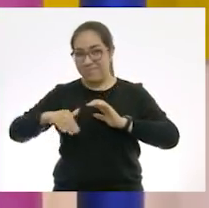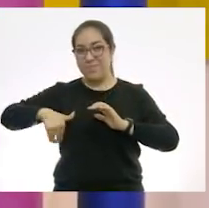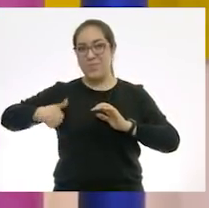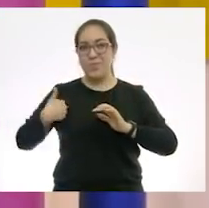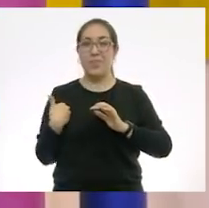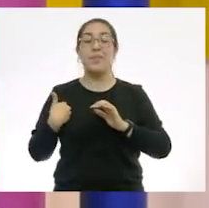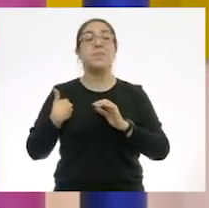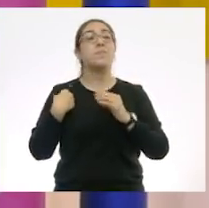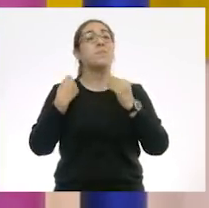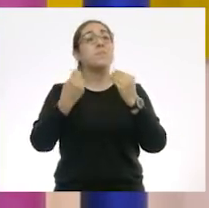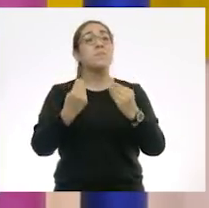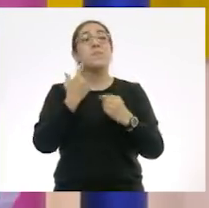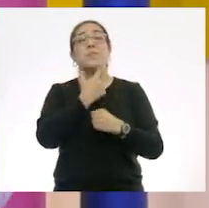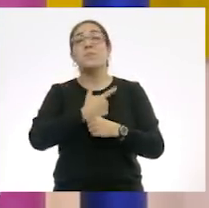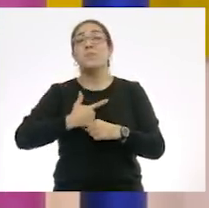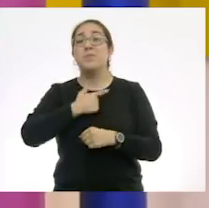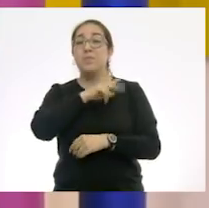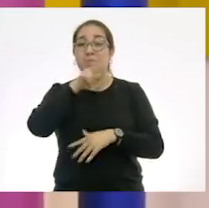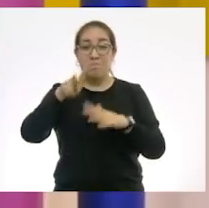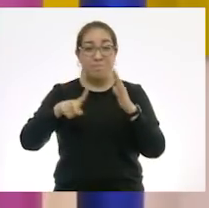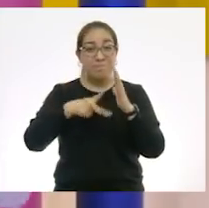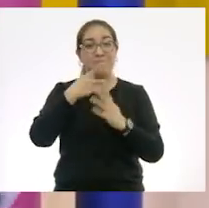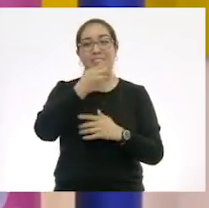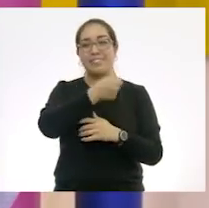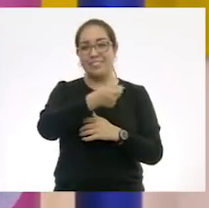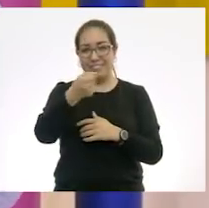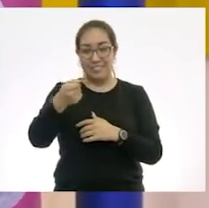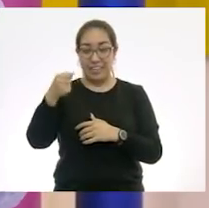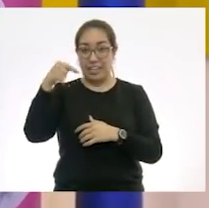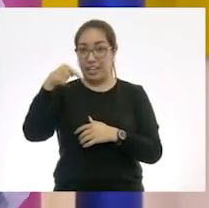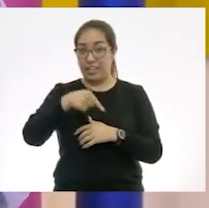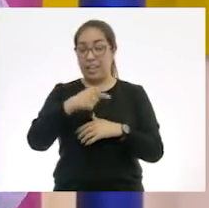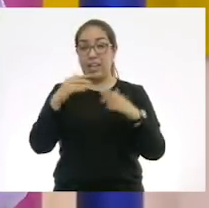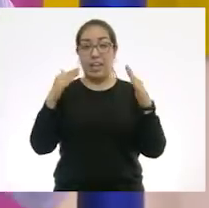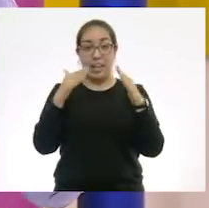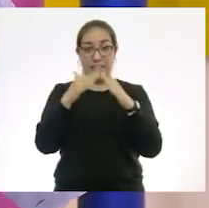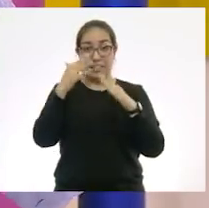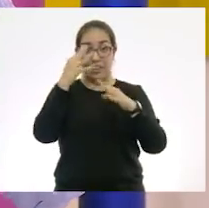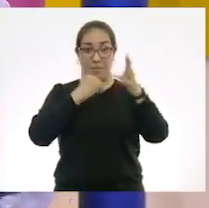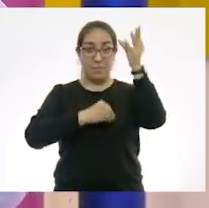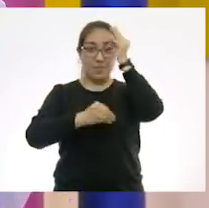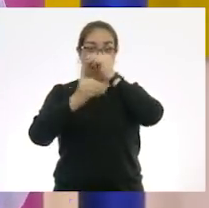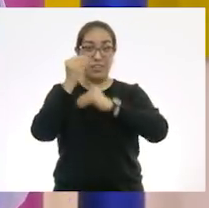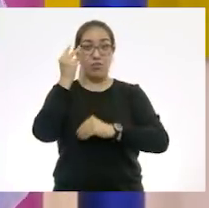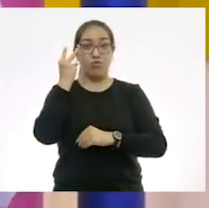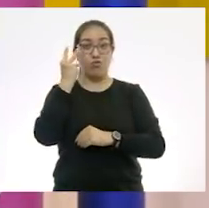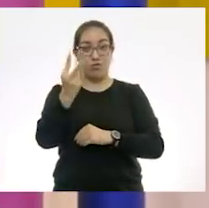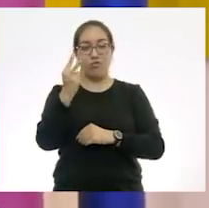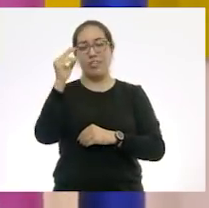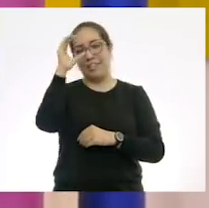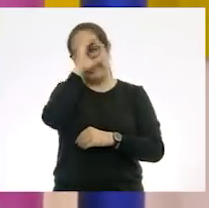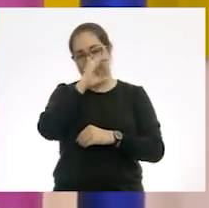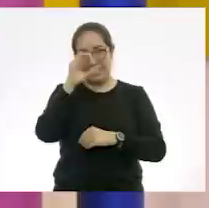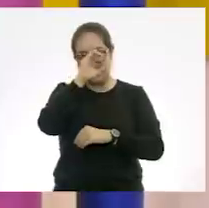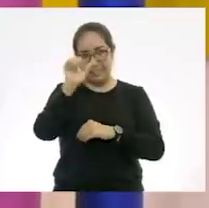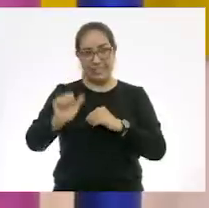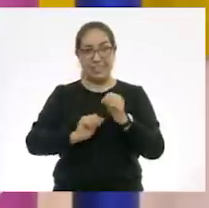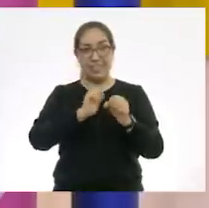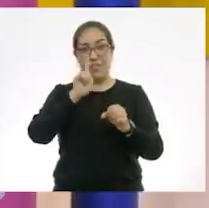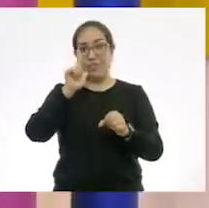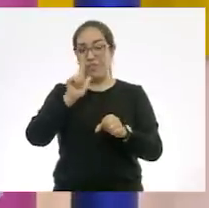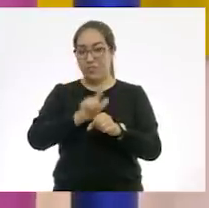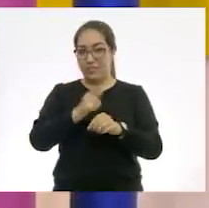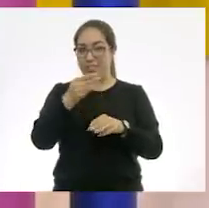Me da mucho gusto saludarlas y saludarlos. Estamos en Aprende en Casa 2. Esto es Ciencias Naturales y el tema de hoy